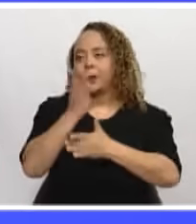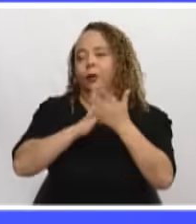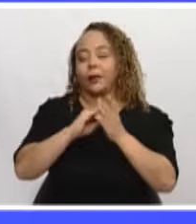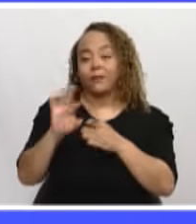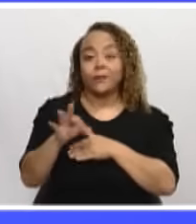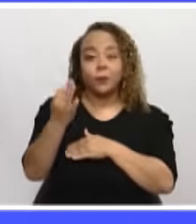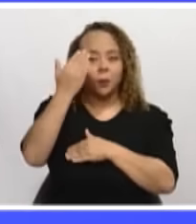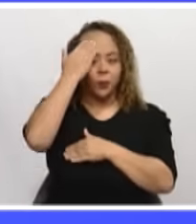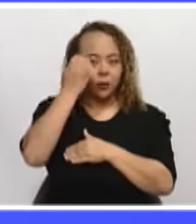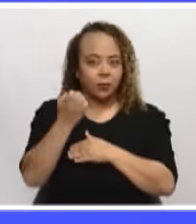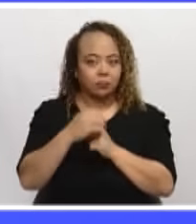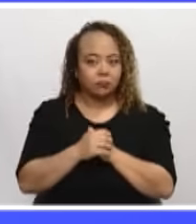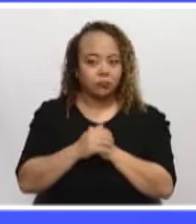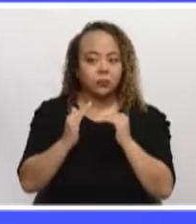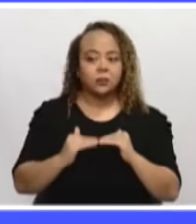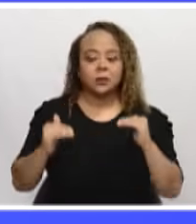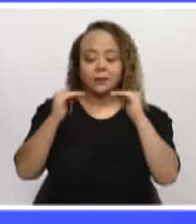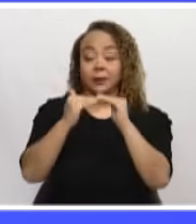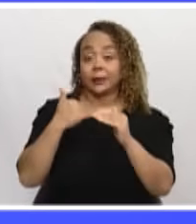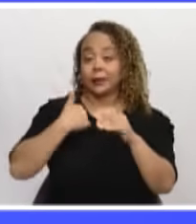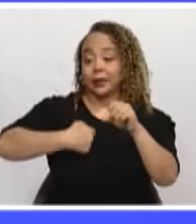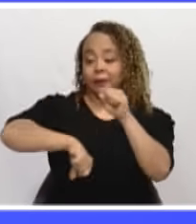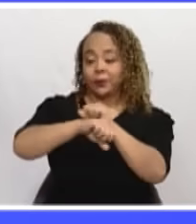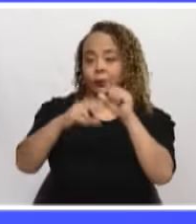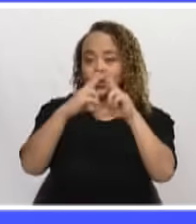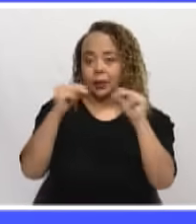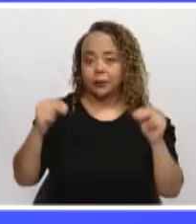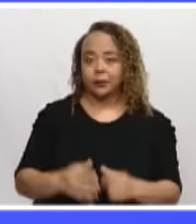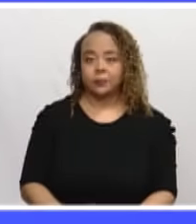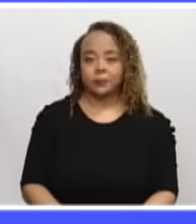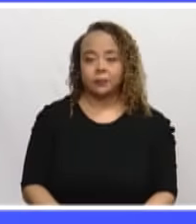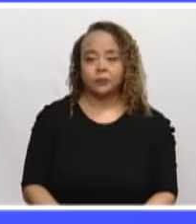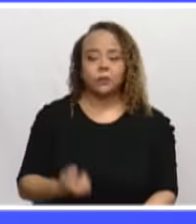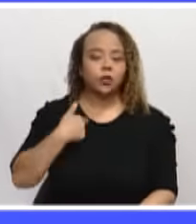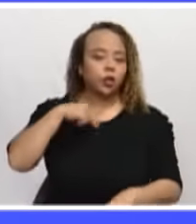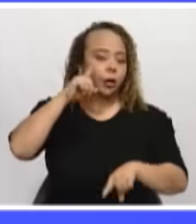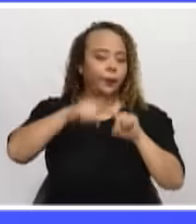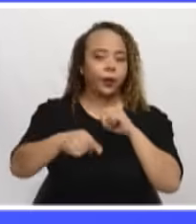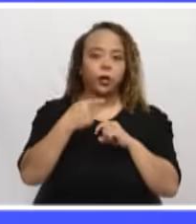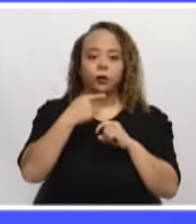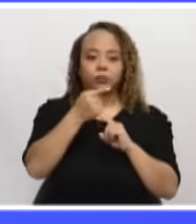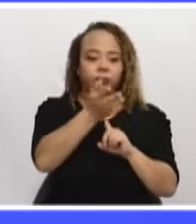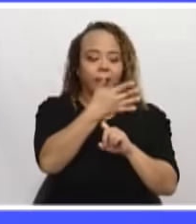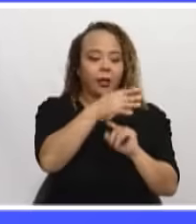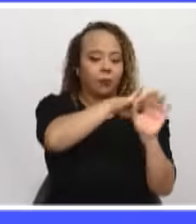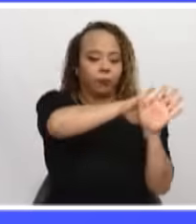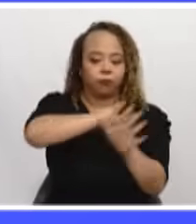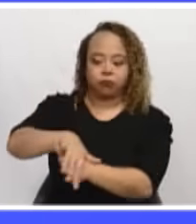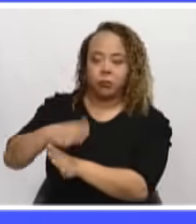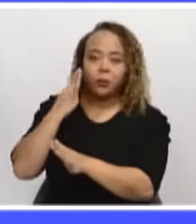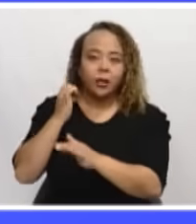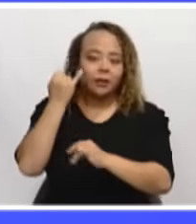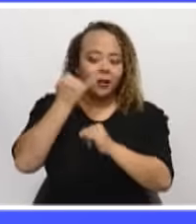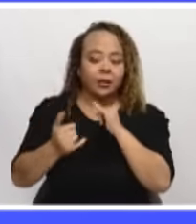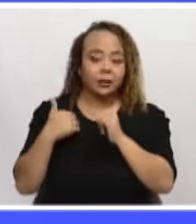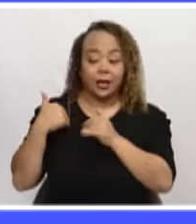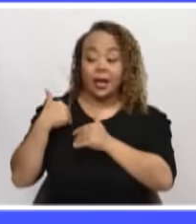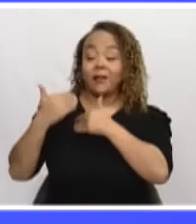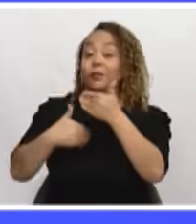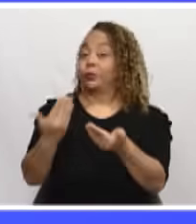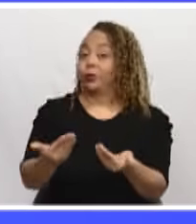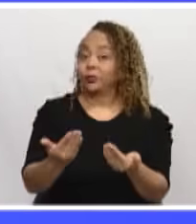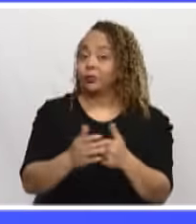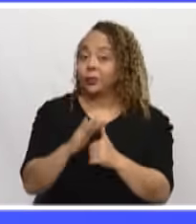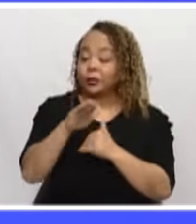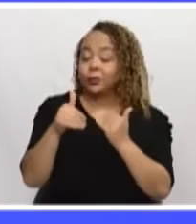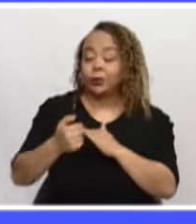por el nivel que viene alcanzando el fútbol nicaragüense y no le puedo quitar la bandera porque al final ha tenido una evolución a lo